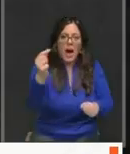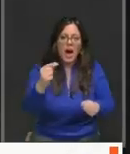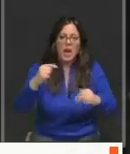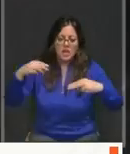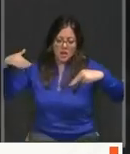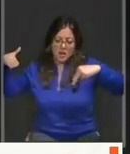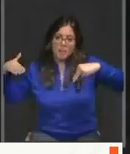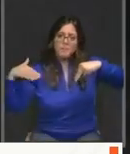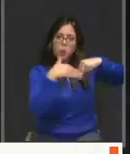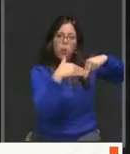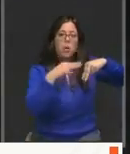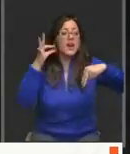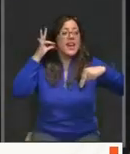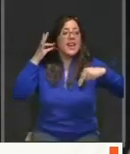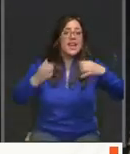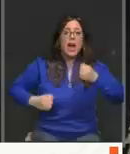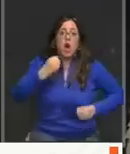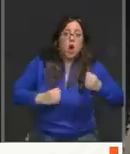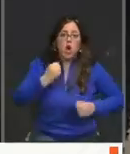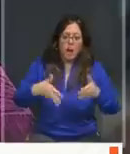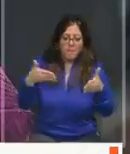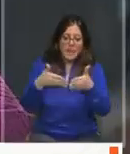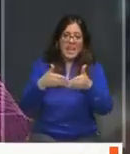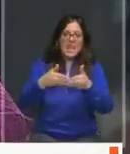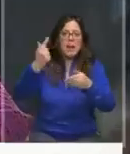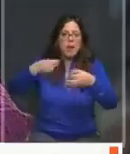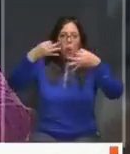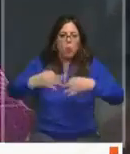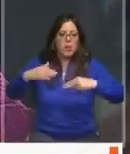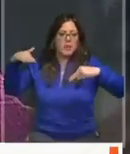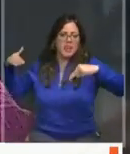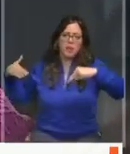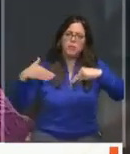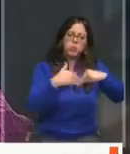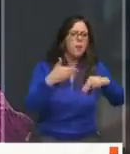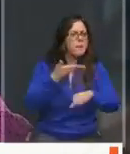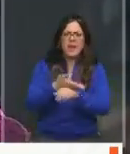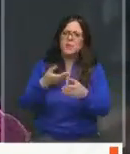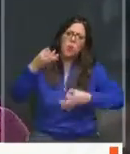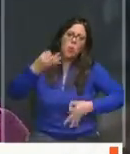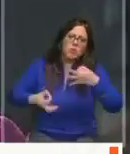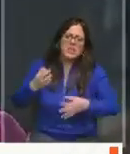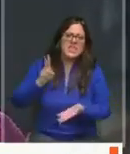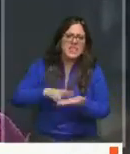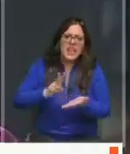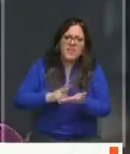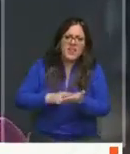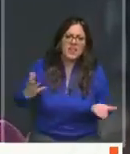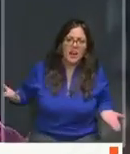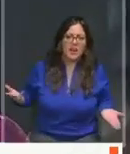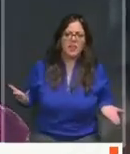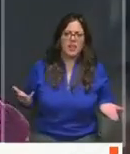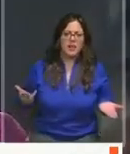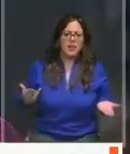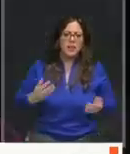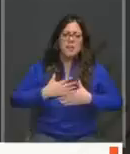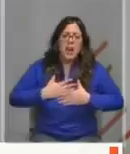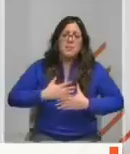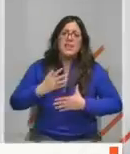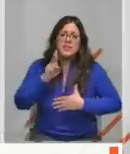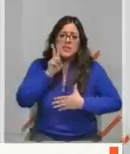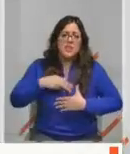para llegar acá a la esquina, pero ahí la pescó. Justicia, de verdad, que lo dejó, ella me dejó sin mi